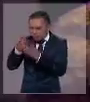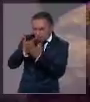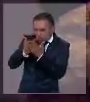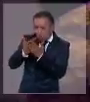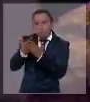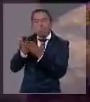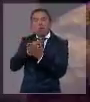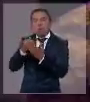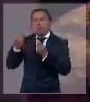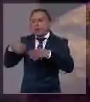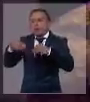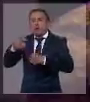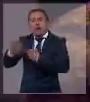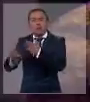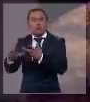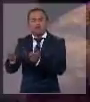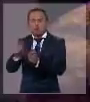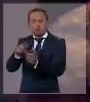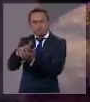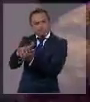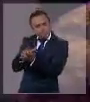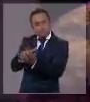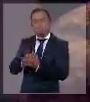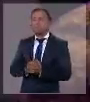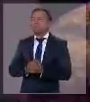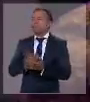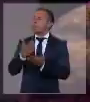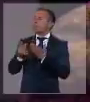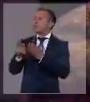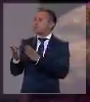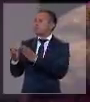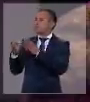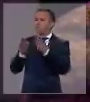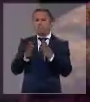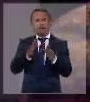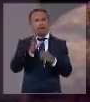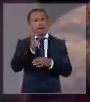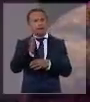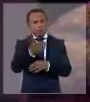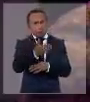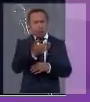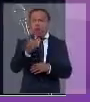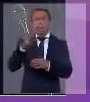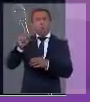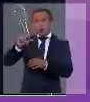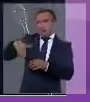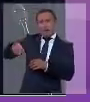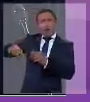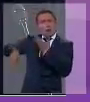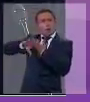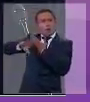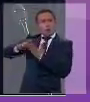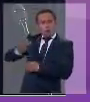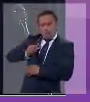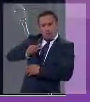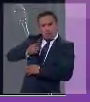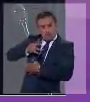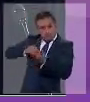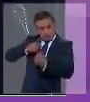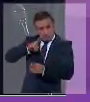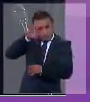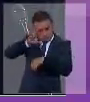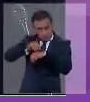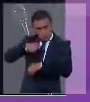temas de salud, le preguntan directamente. Por alusiones personales, le puedo contestar y después. Puede contestar, una por réplica, supuesto. ¿No? ¿Puede es una réplica. Si